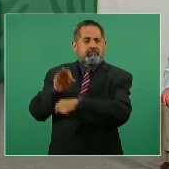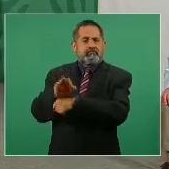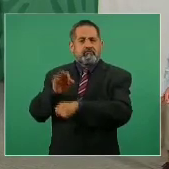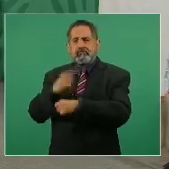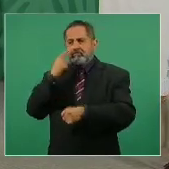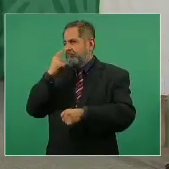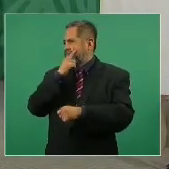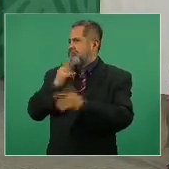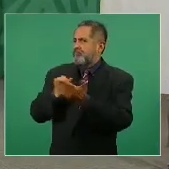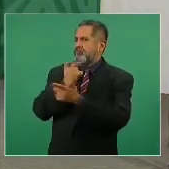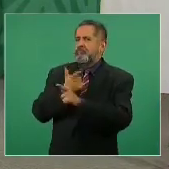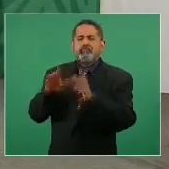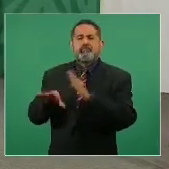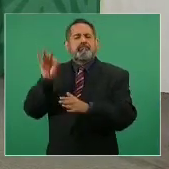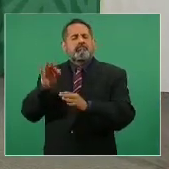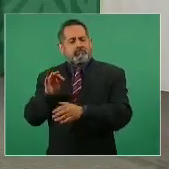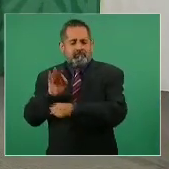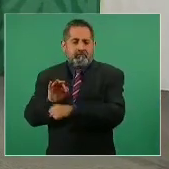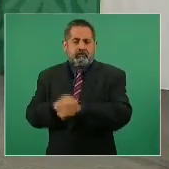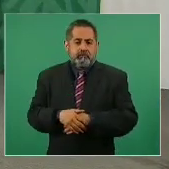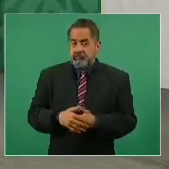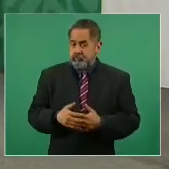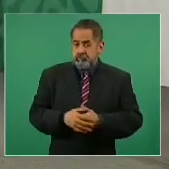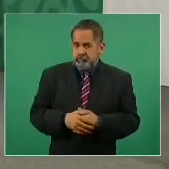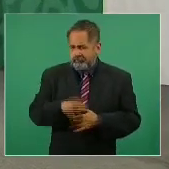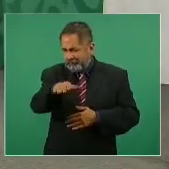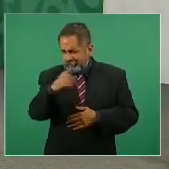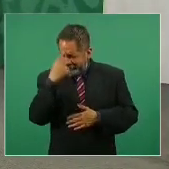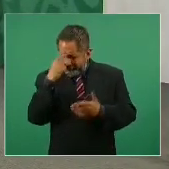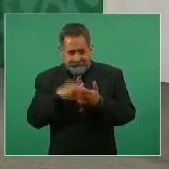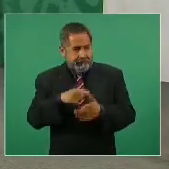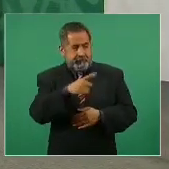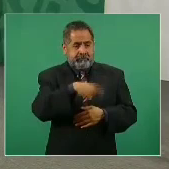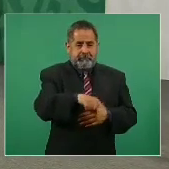democracia. ¿O ustedes creen que los consejeros